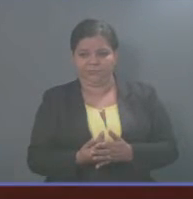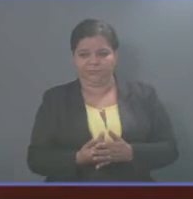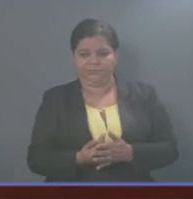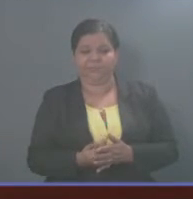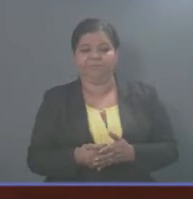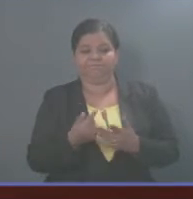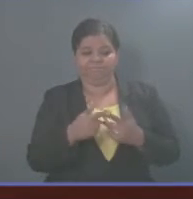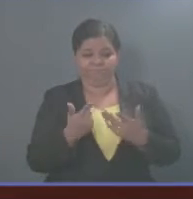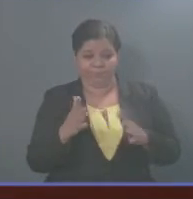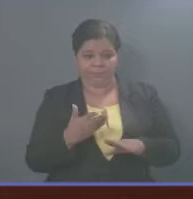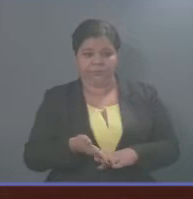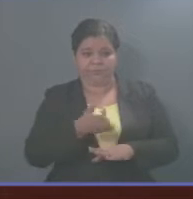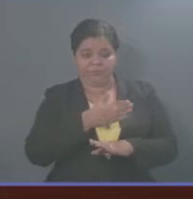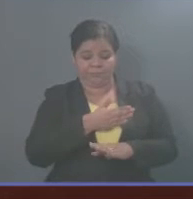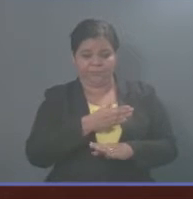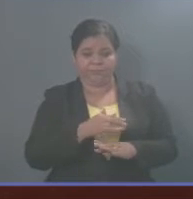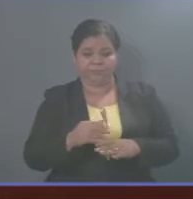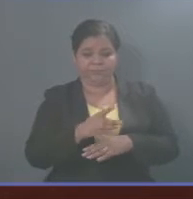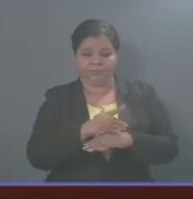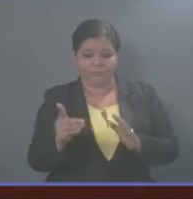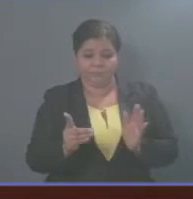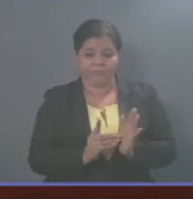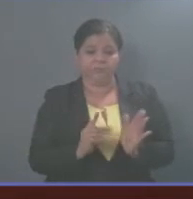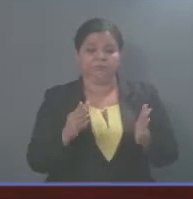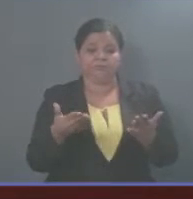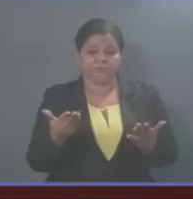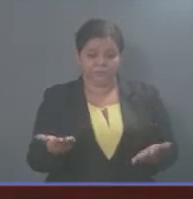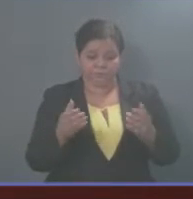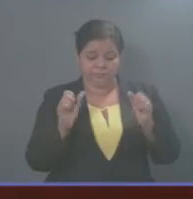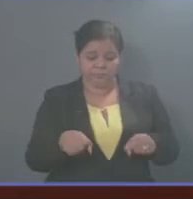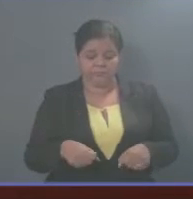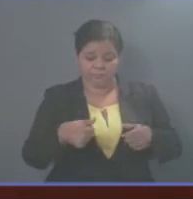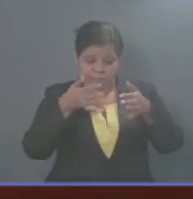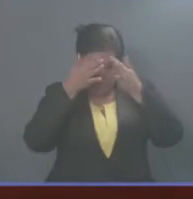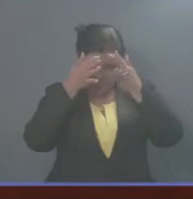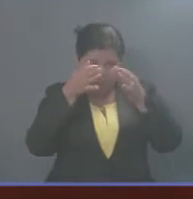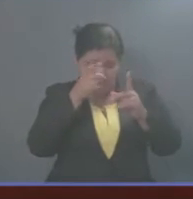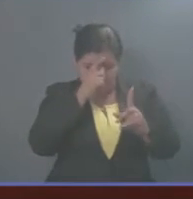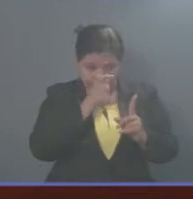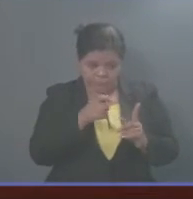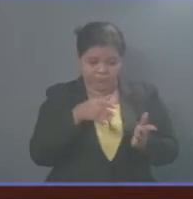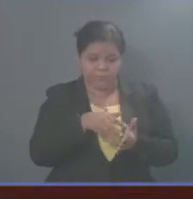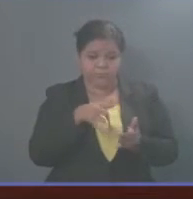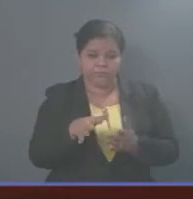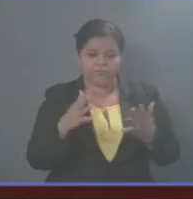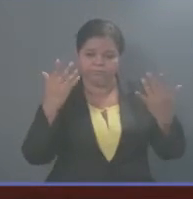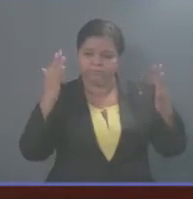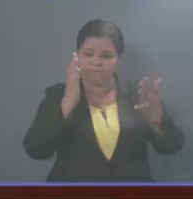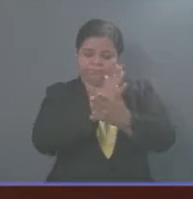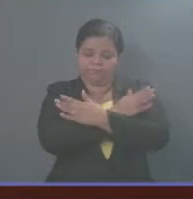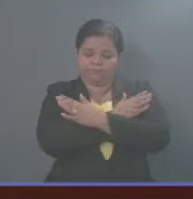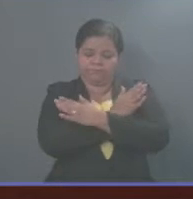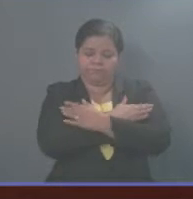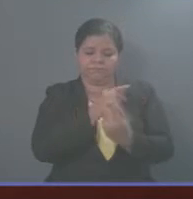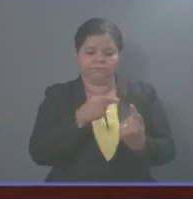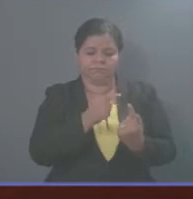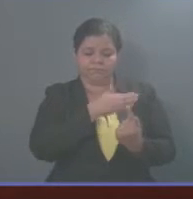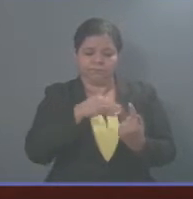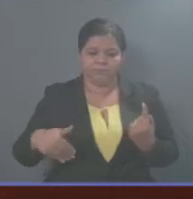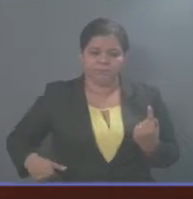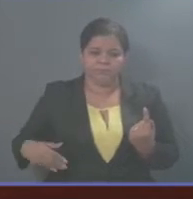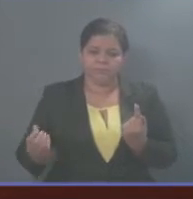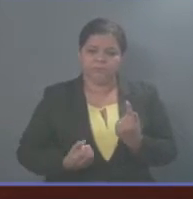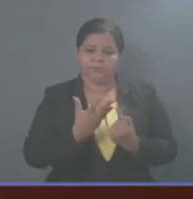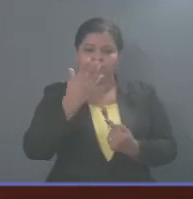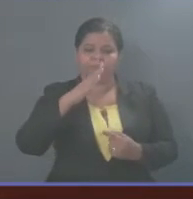a la solicitud de varios diputados en el sentido se emita pronunciamiento público de felicitación al presidente electo de